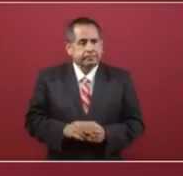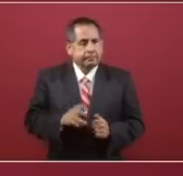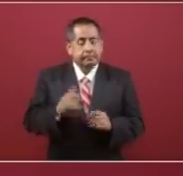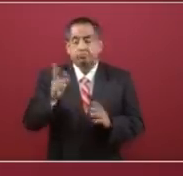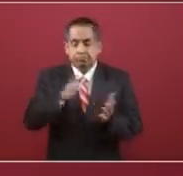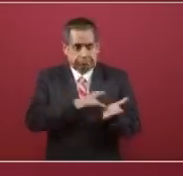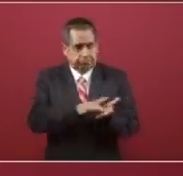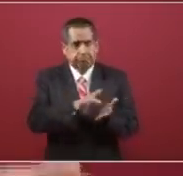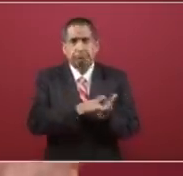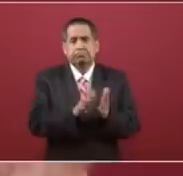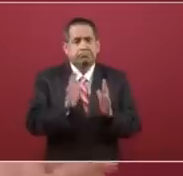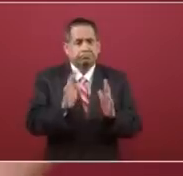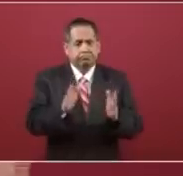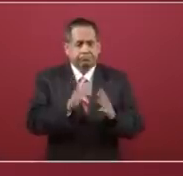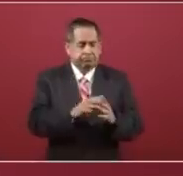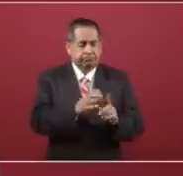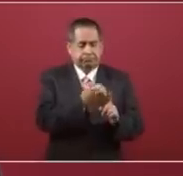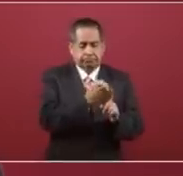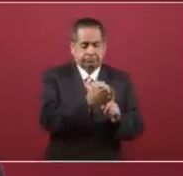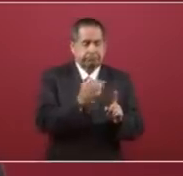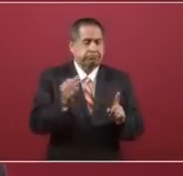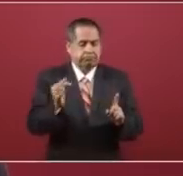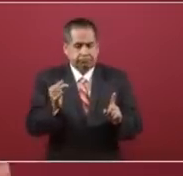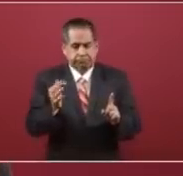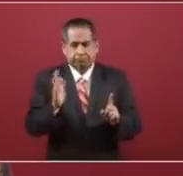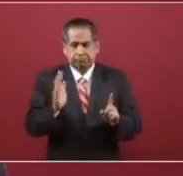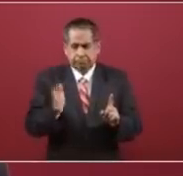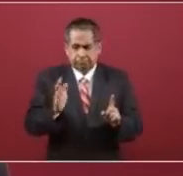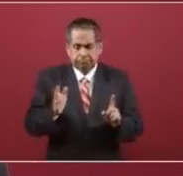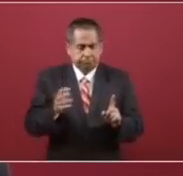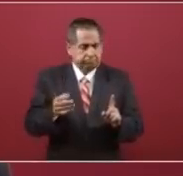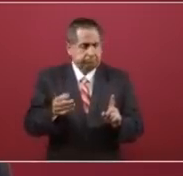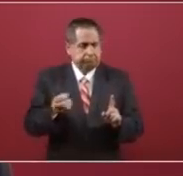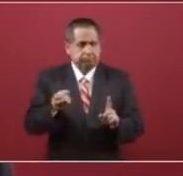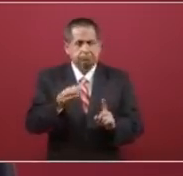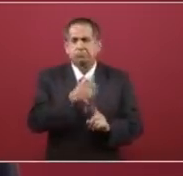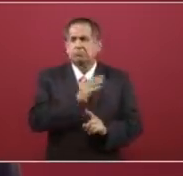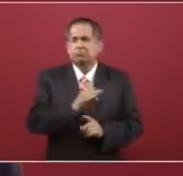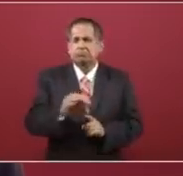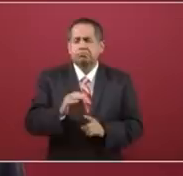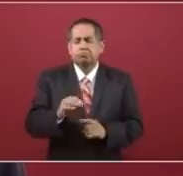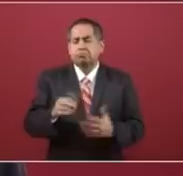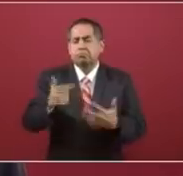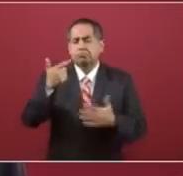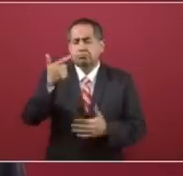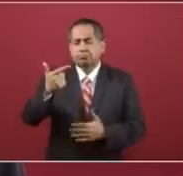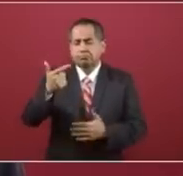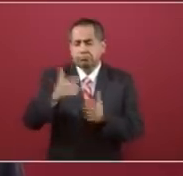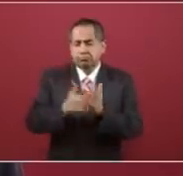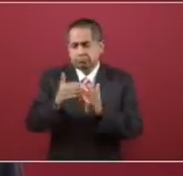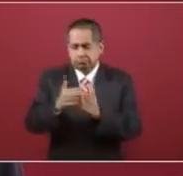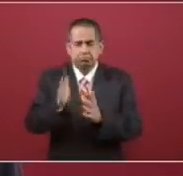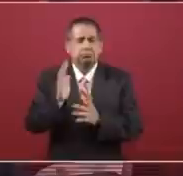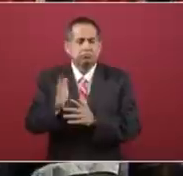el apoyo de enero y febrero alrededor de 7 millones.